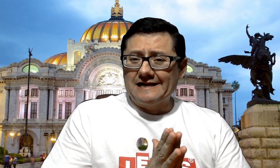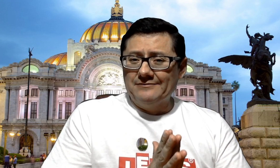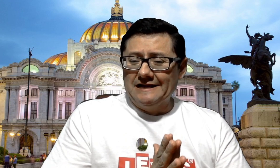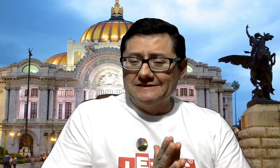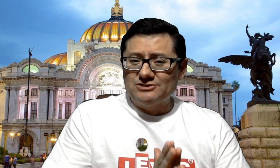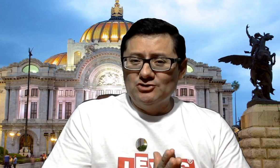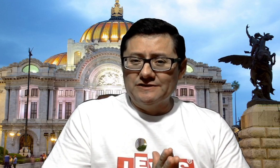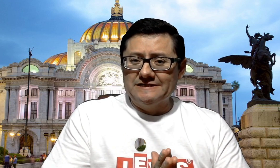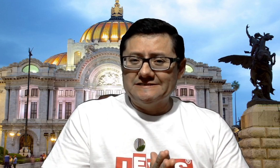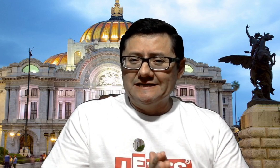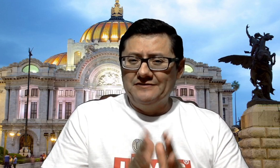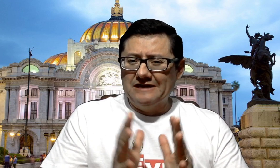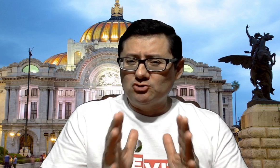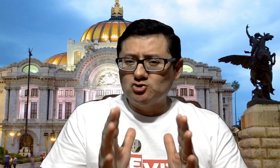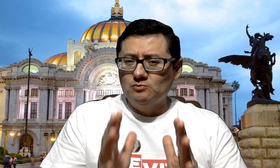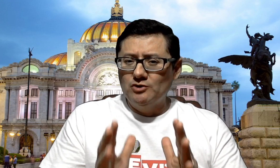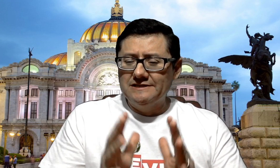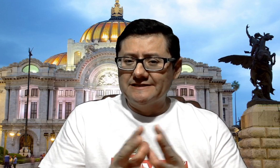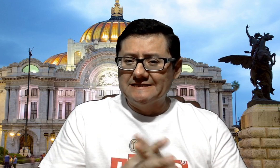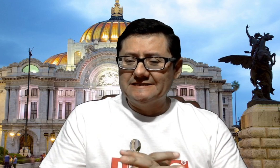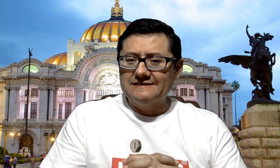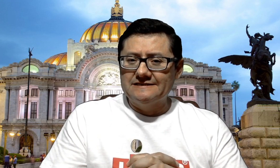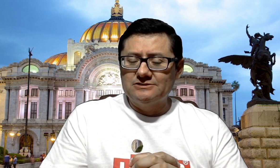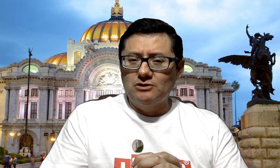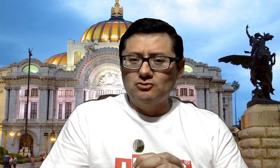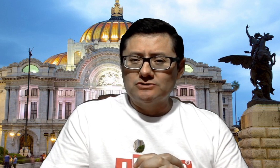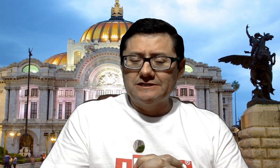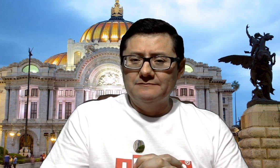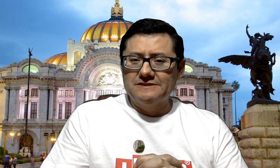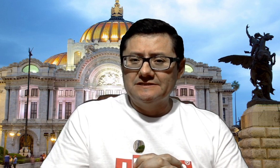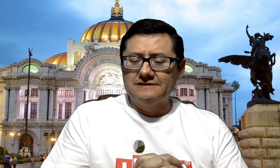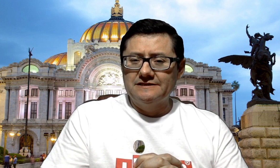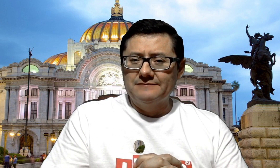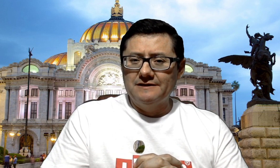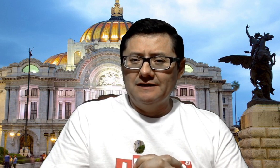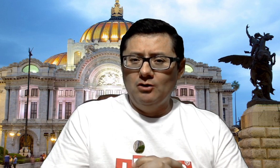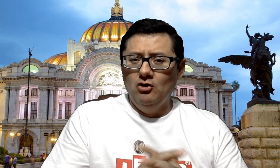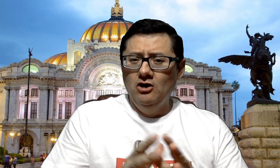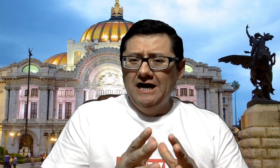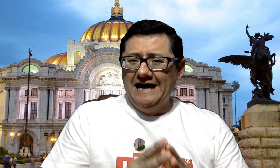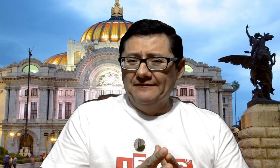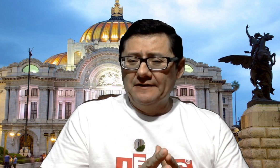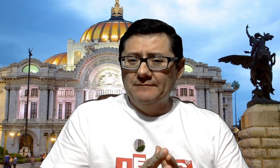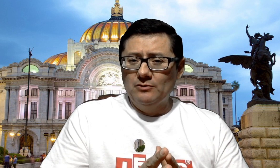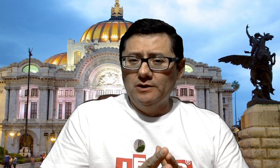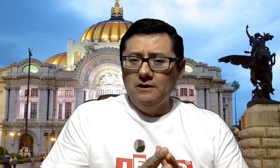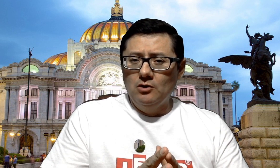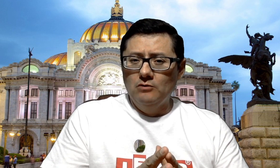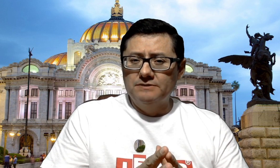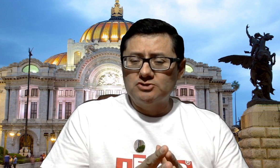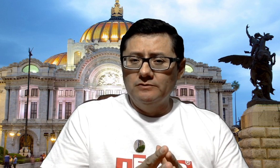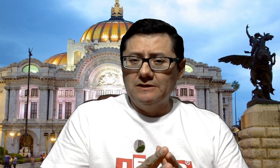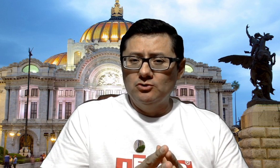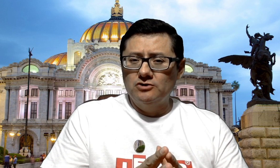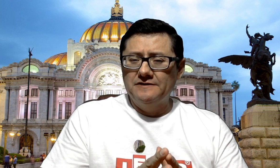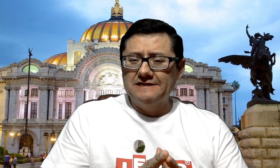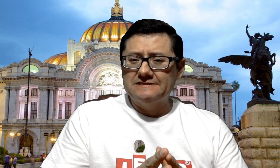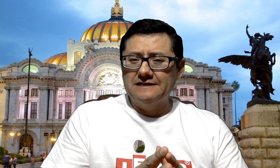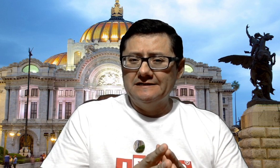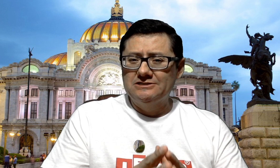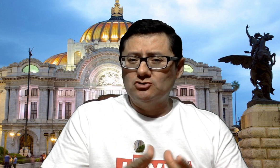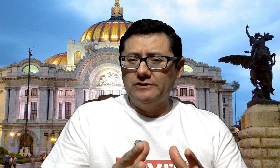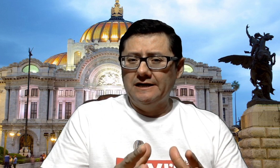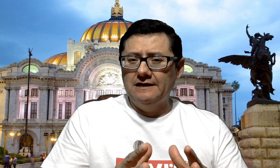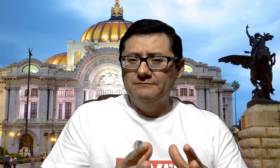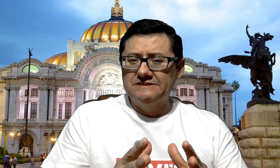Importantes revelaciones, datos muy interesantes dio a conocer el presidente de México, Andrés Manuel López Obrador, de